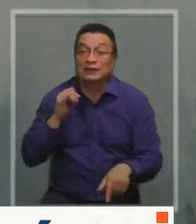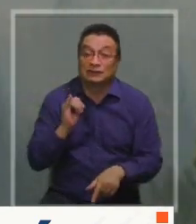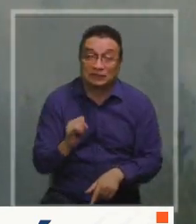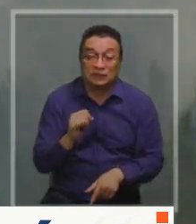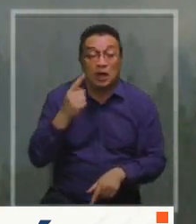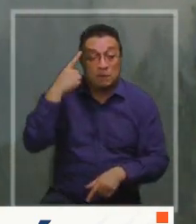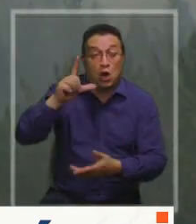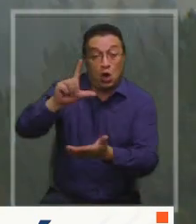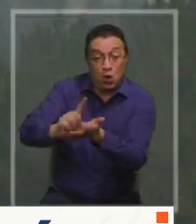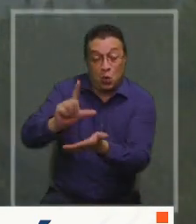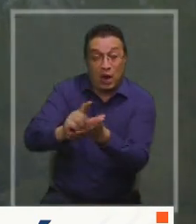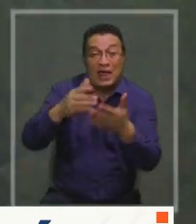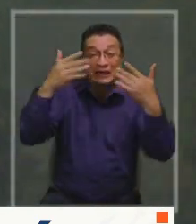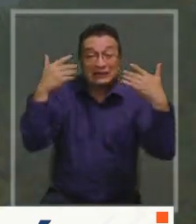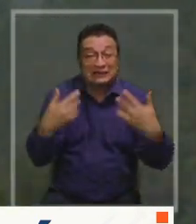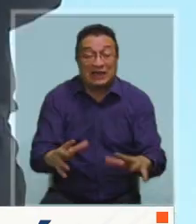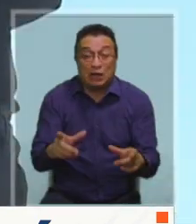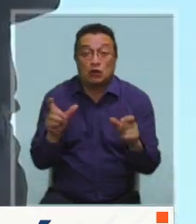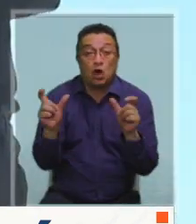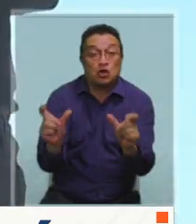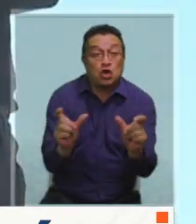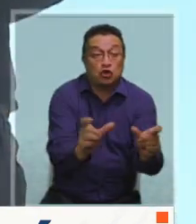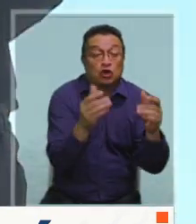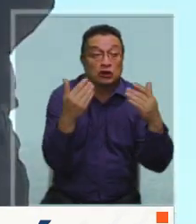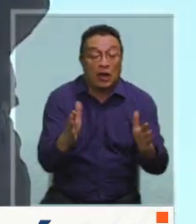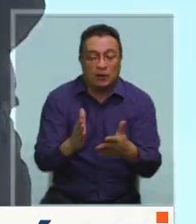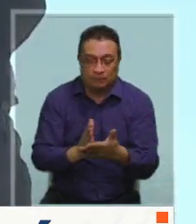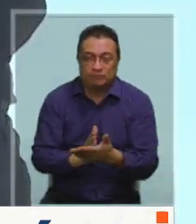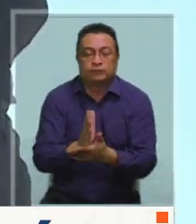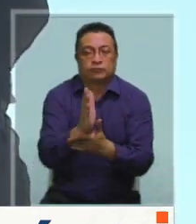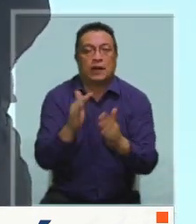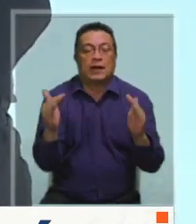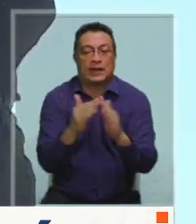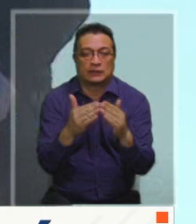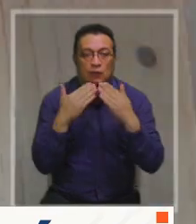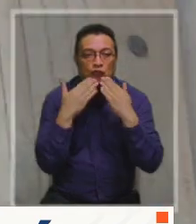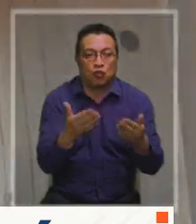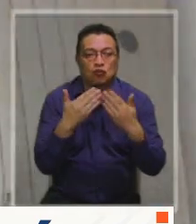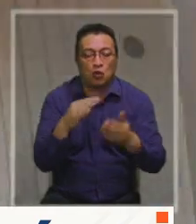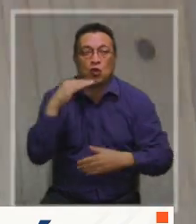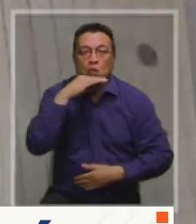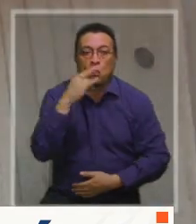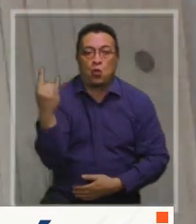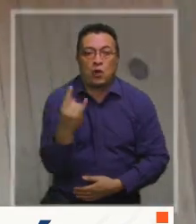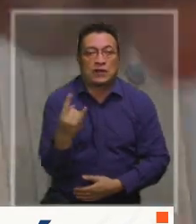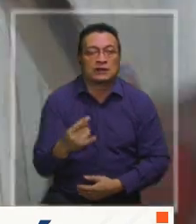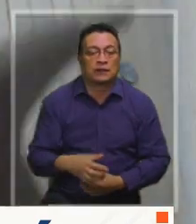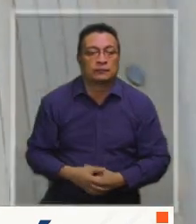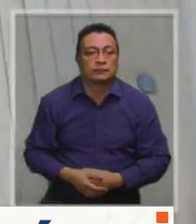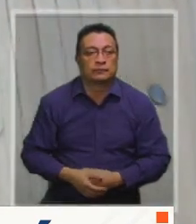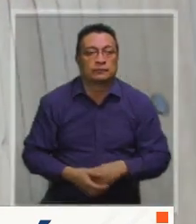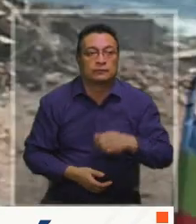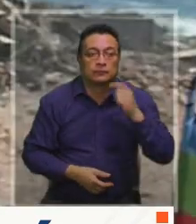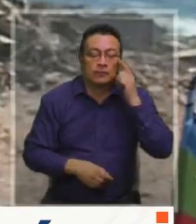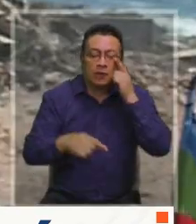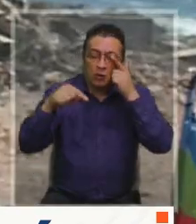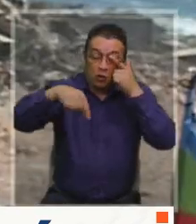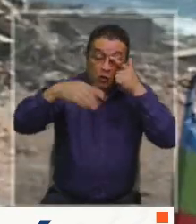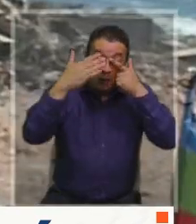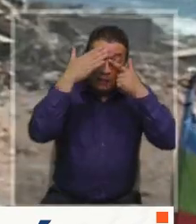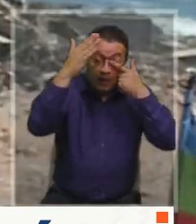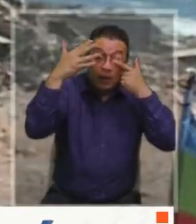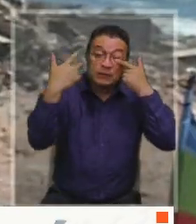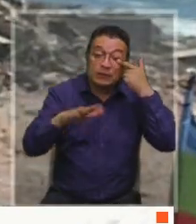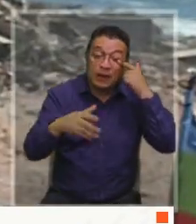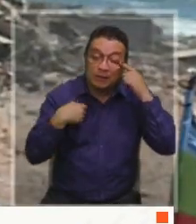que los incendios ya han sido controlados, se inició la entrega de casas de emergencia. Hoy día llegaron las primeras